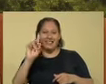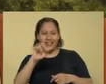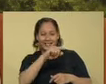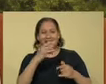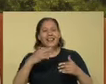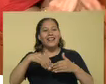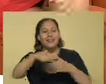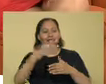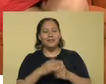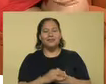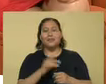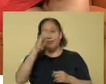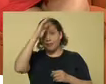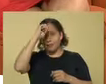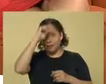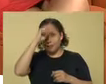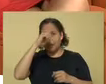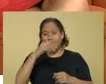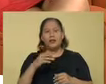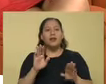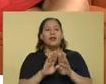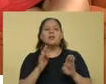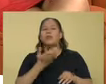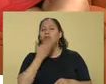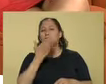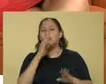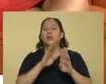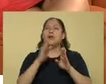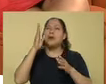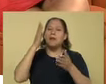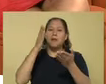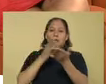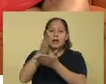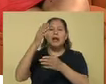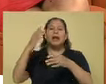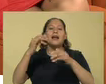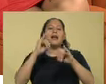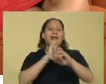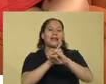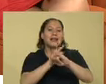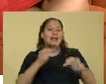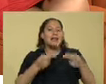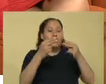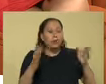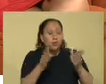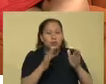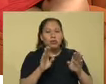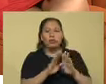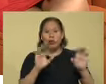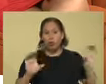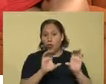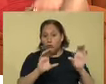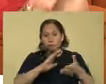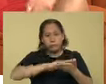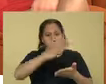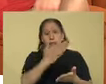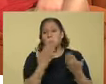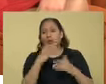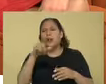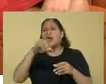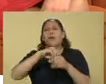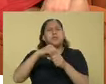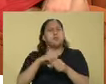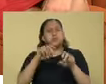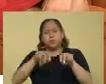Y se acuerdan que en ese entonces, pues lo más común era ir a un café a Internet. Sí. Porque no teníamos tampoco. Y estaban una saturados y